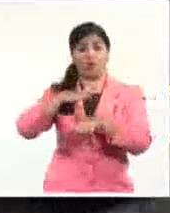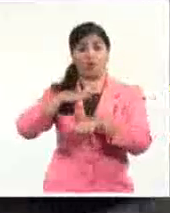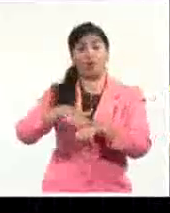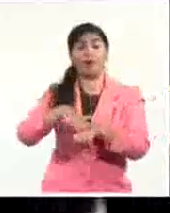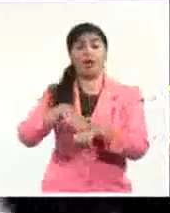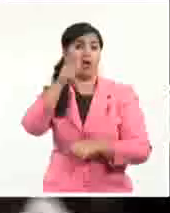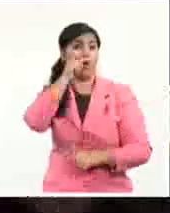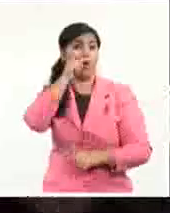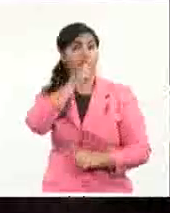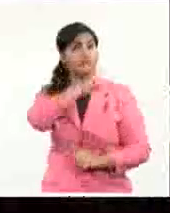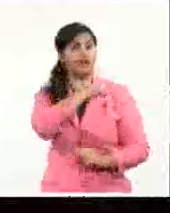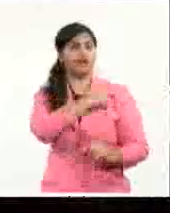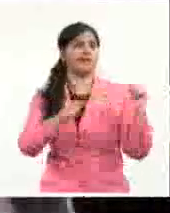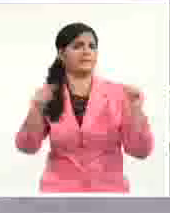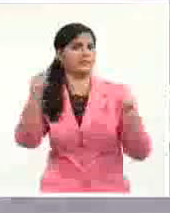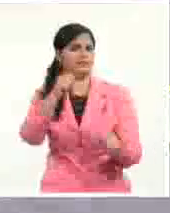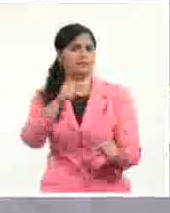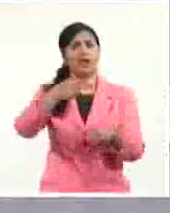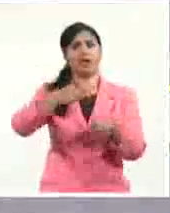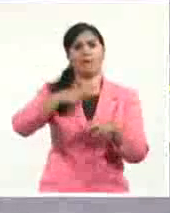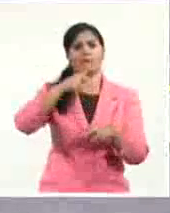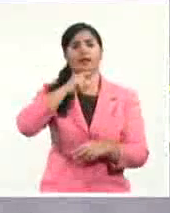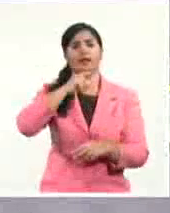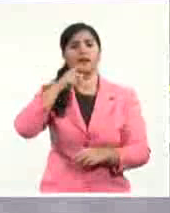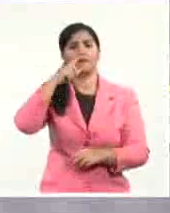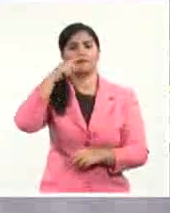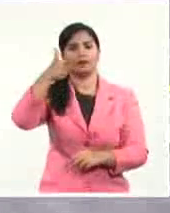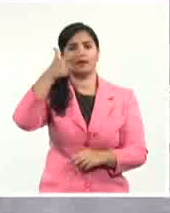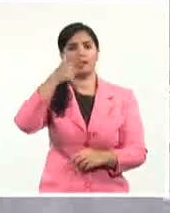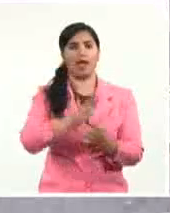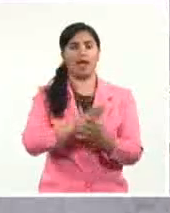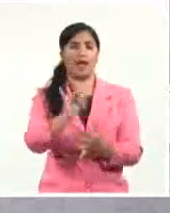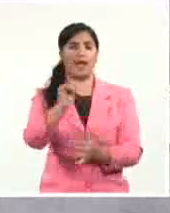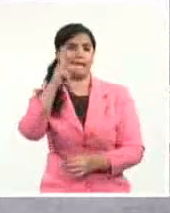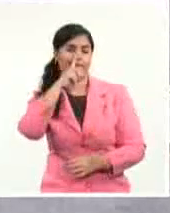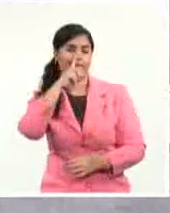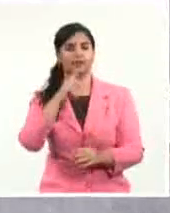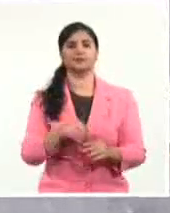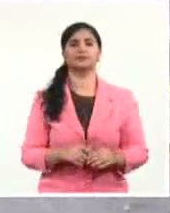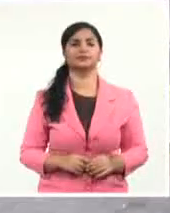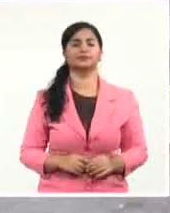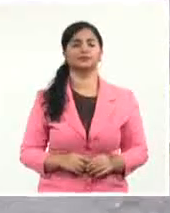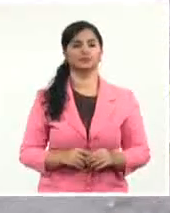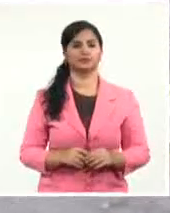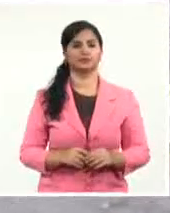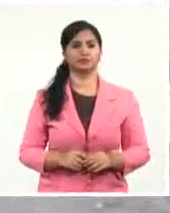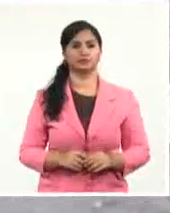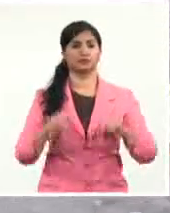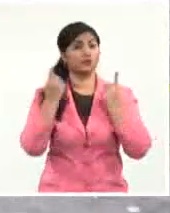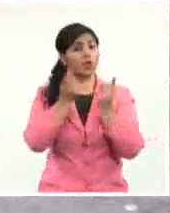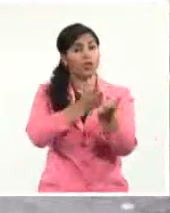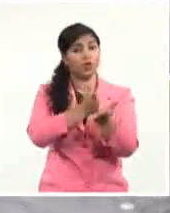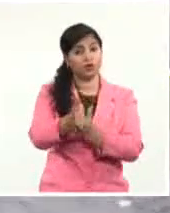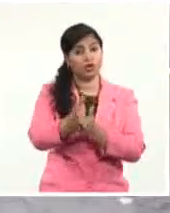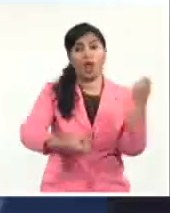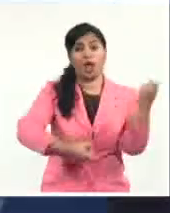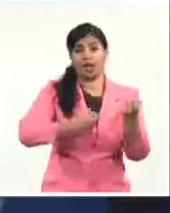Benjamín Netanyahu. El liderazgo de la nación hebrea se encuentra en manos de la coalición más a la derecha de su